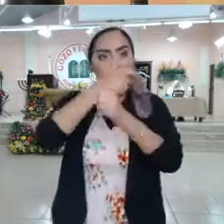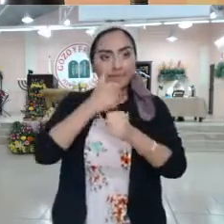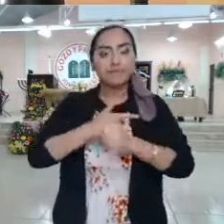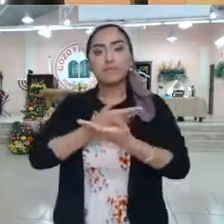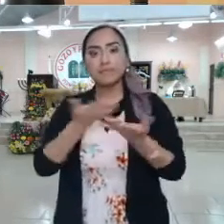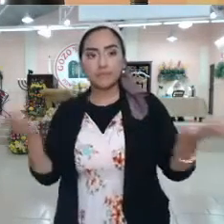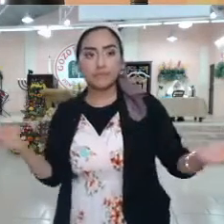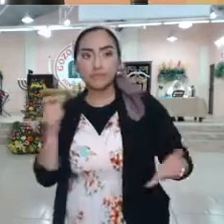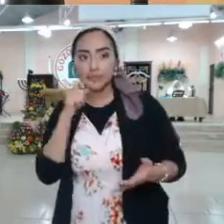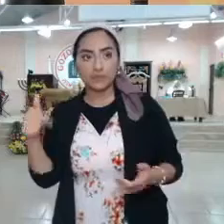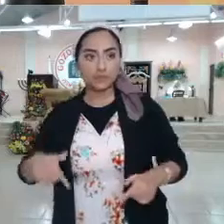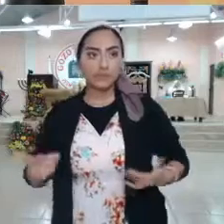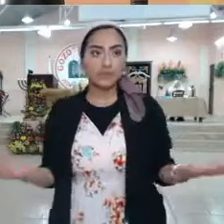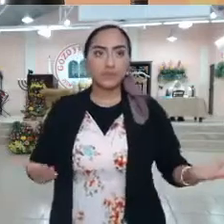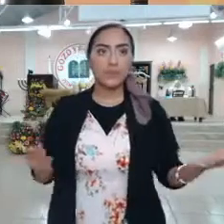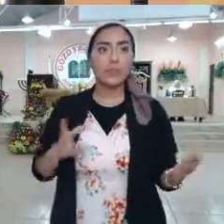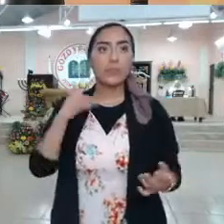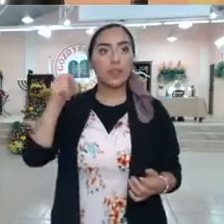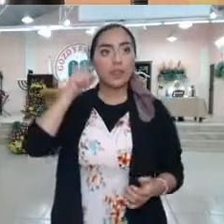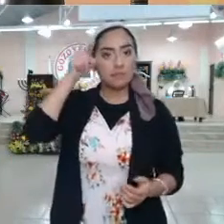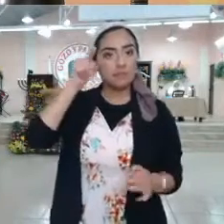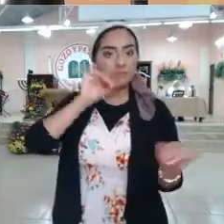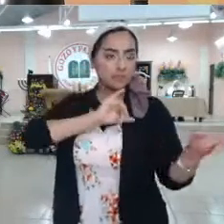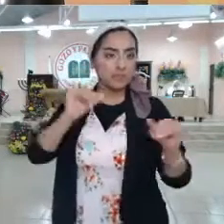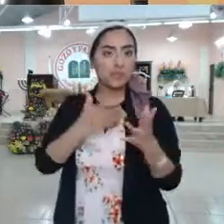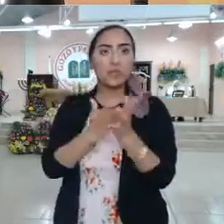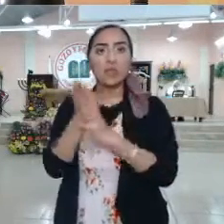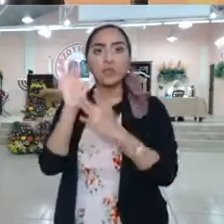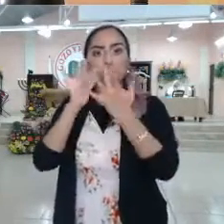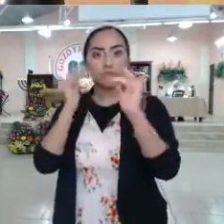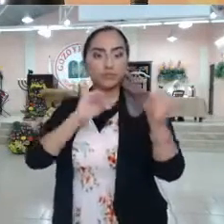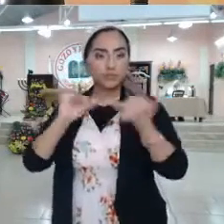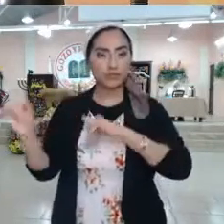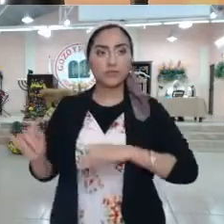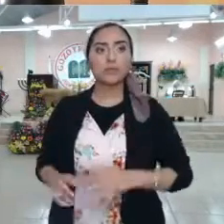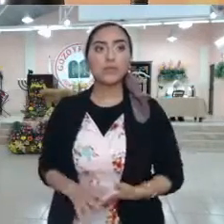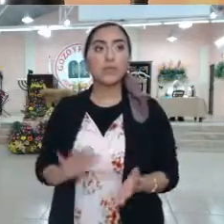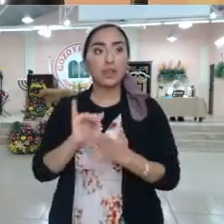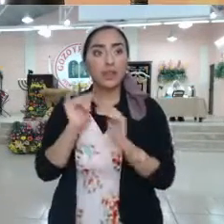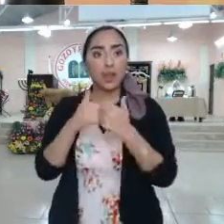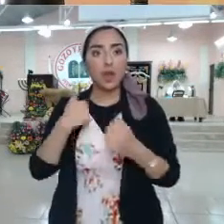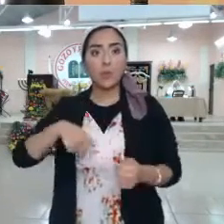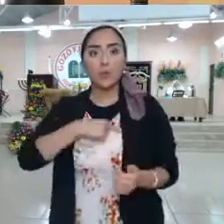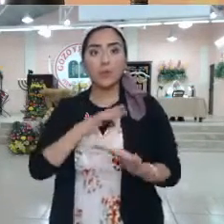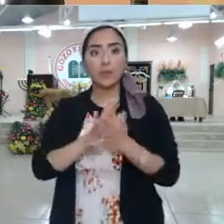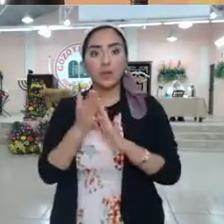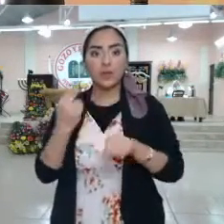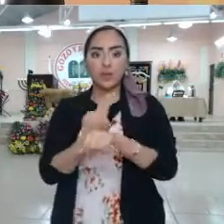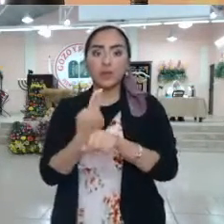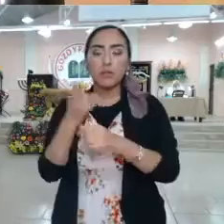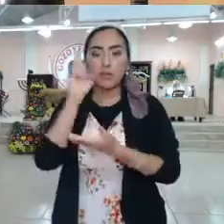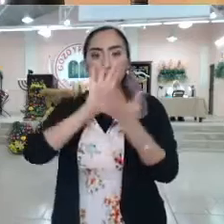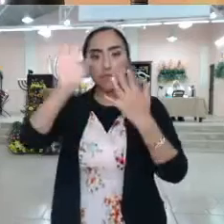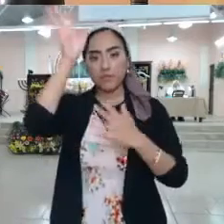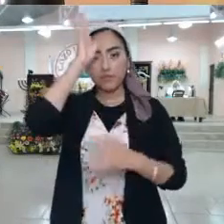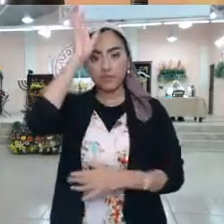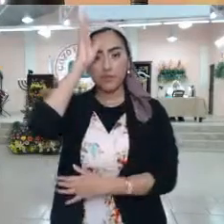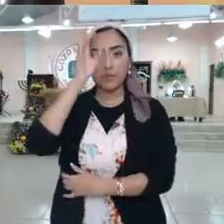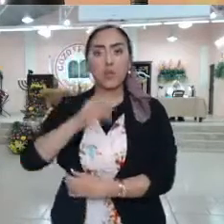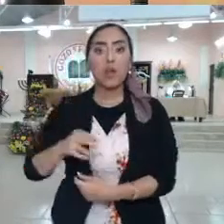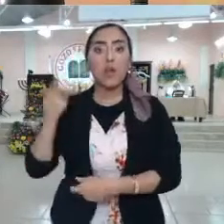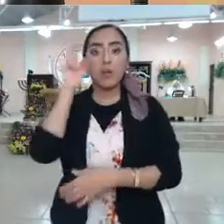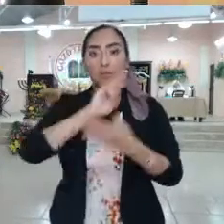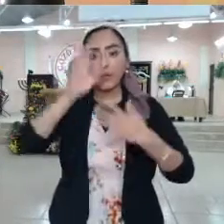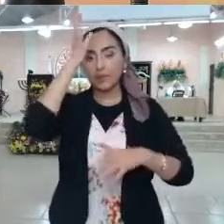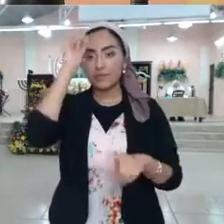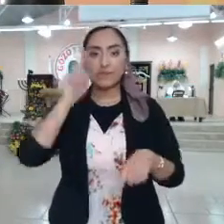a las hermanas que están aquí presentes y allá también a través de internet. Es así cuando ya es uno usado por el abacados. El